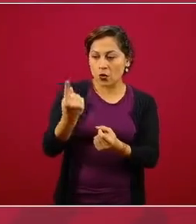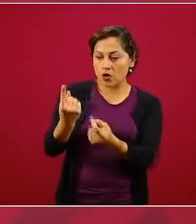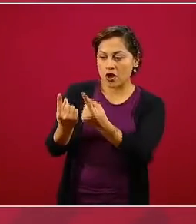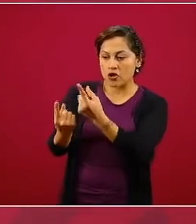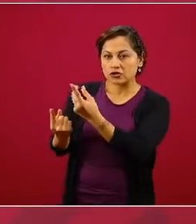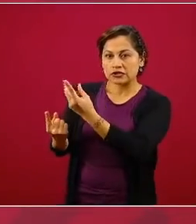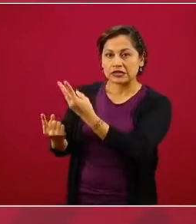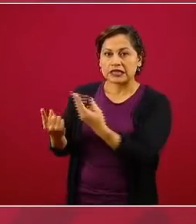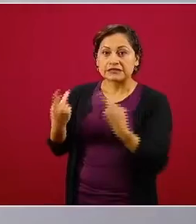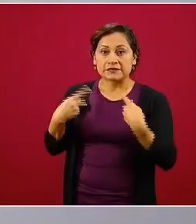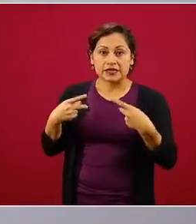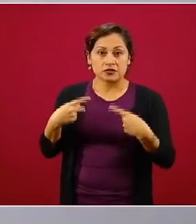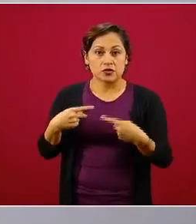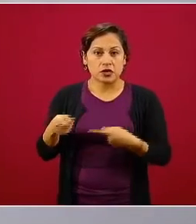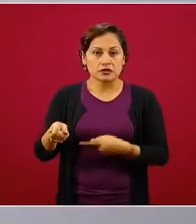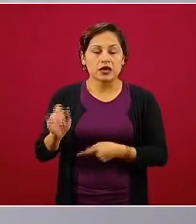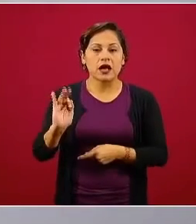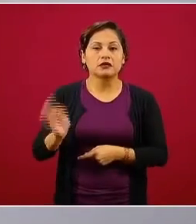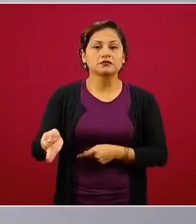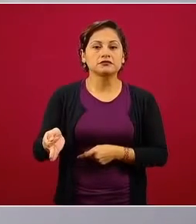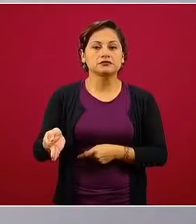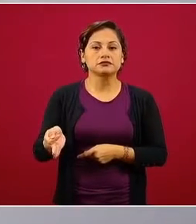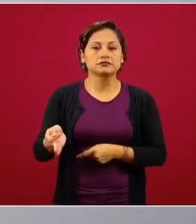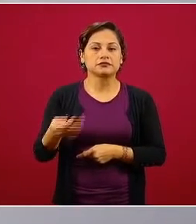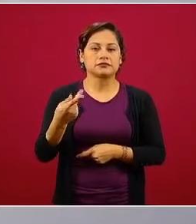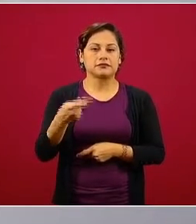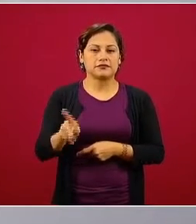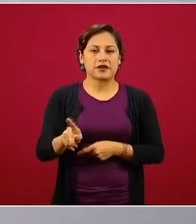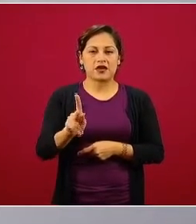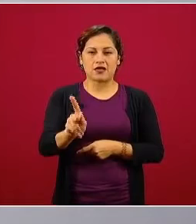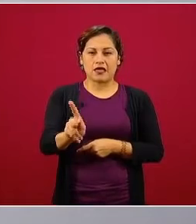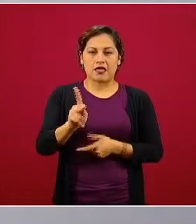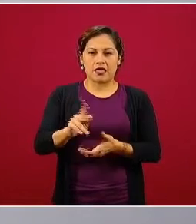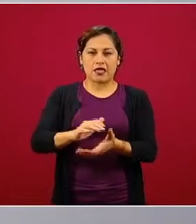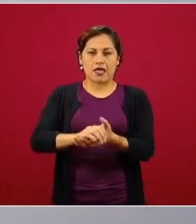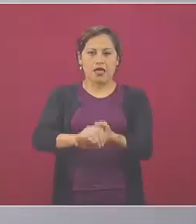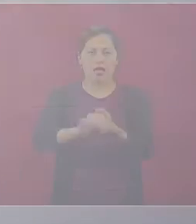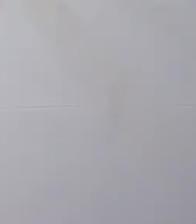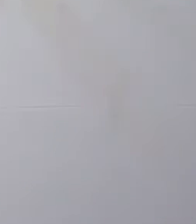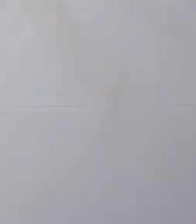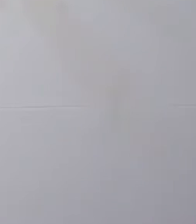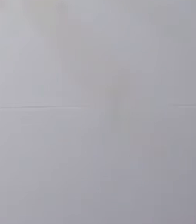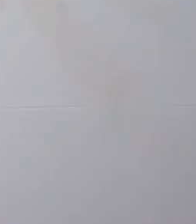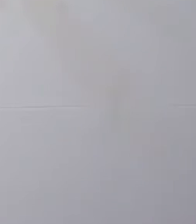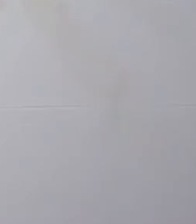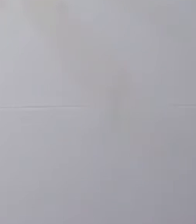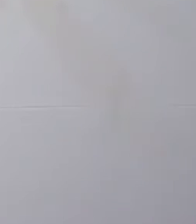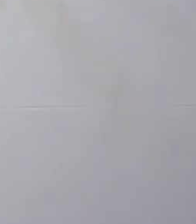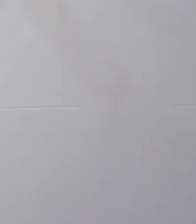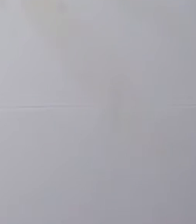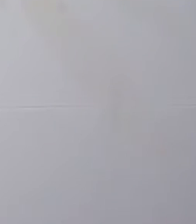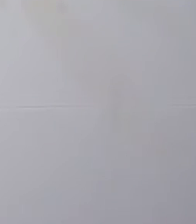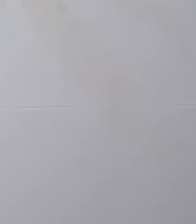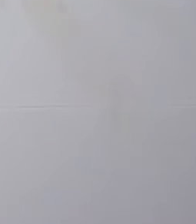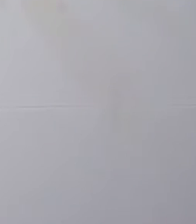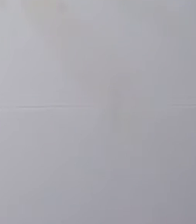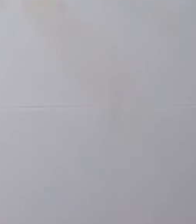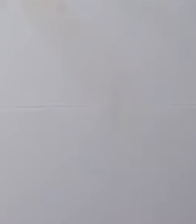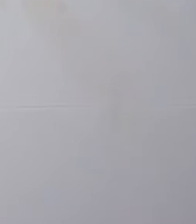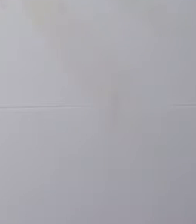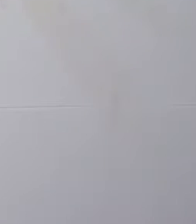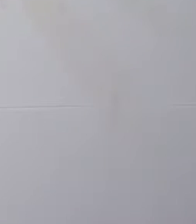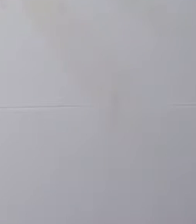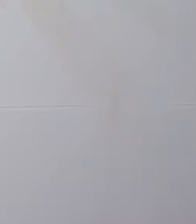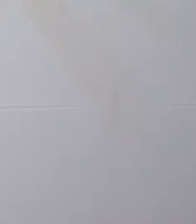Eso de las subastas, pues era faramaya. Ya se sabía de antemano a quién le iban a dar